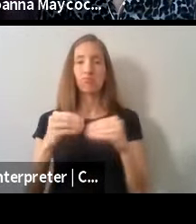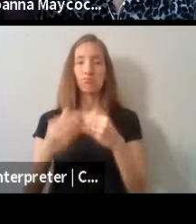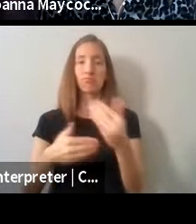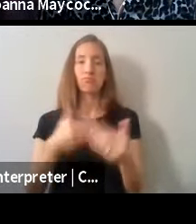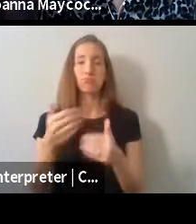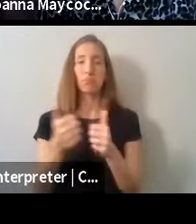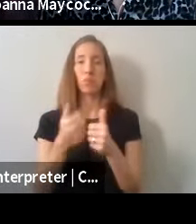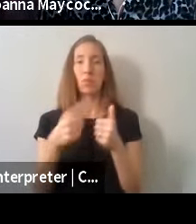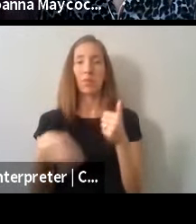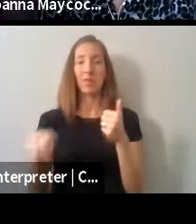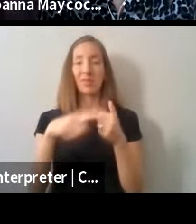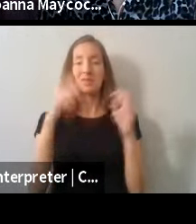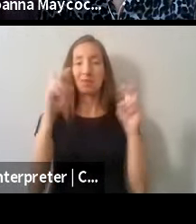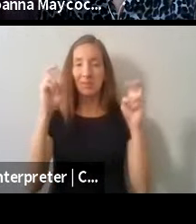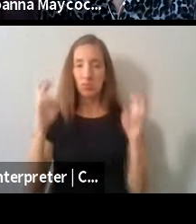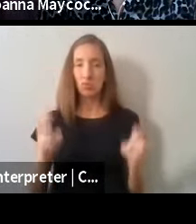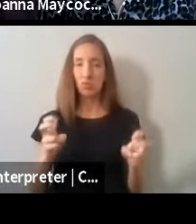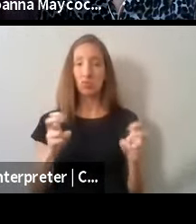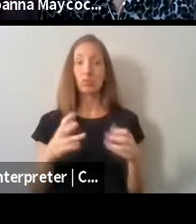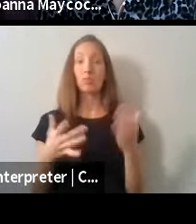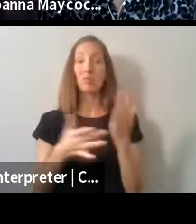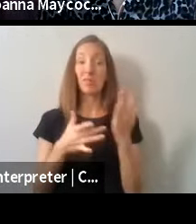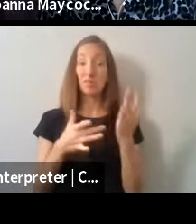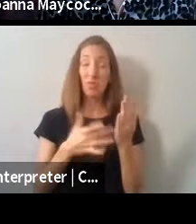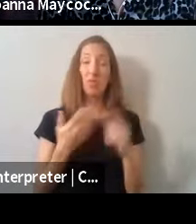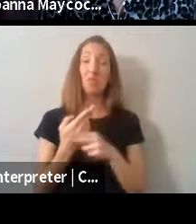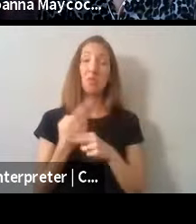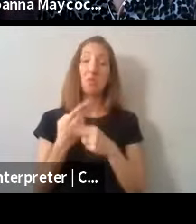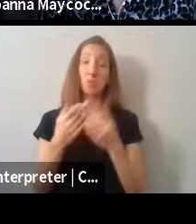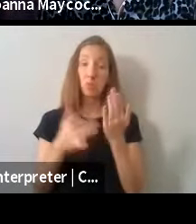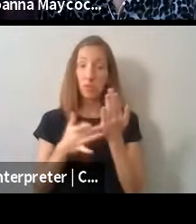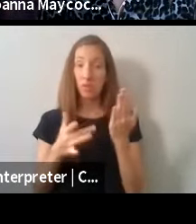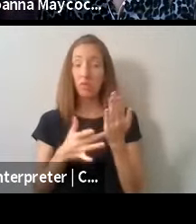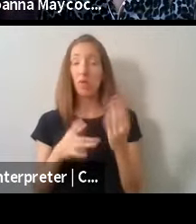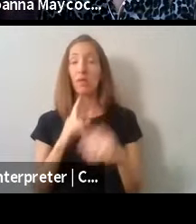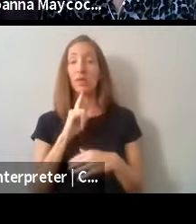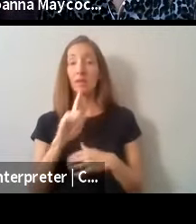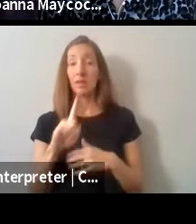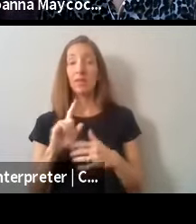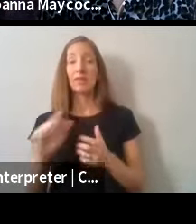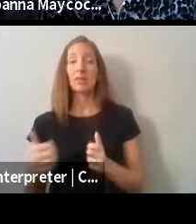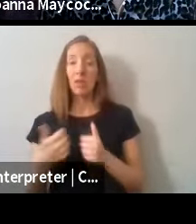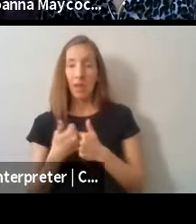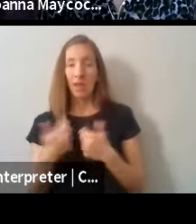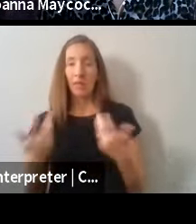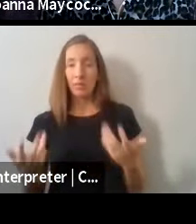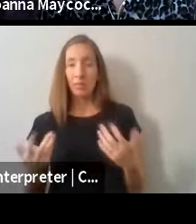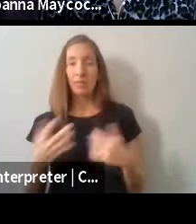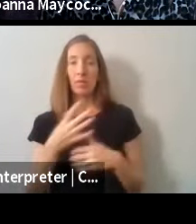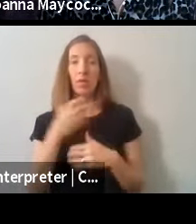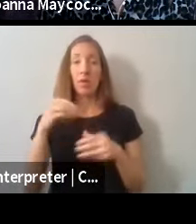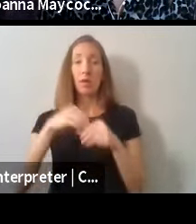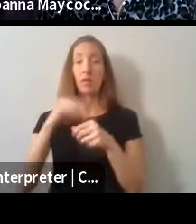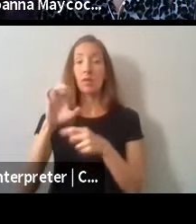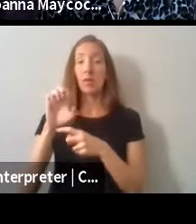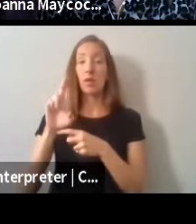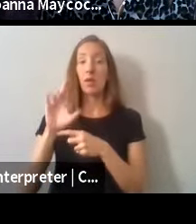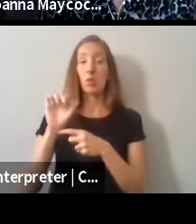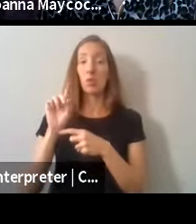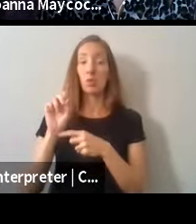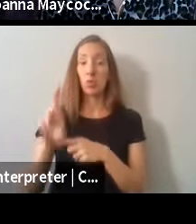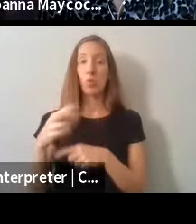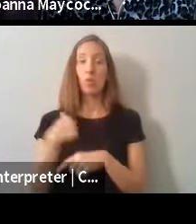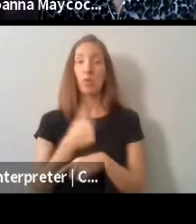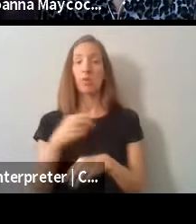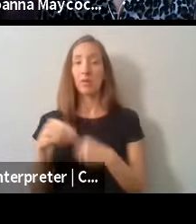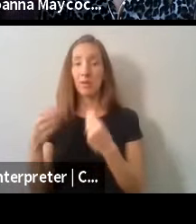vuelve en el mundo y para Ecuador la máxima prioridad para articular los servicios de atención en todas las áreas